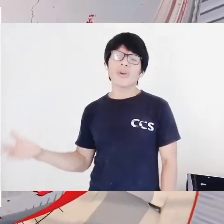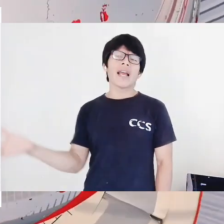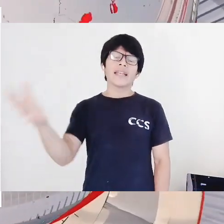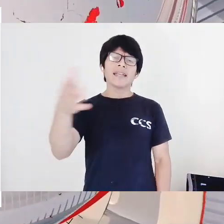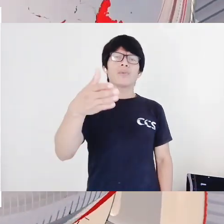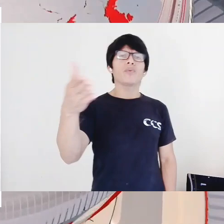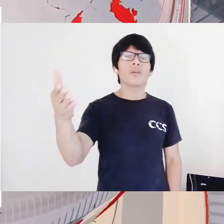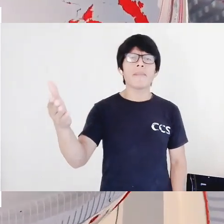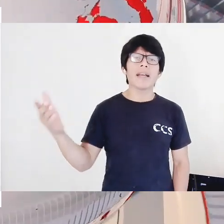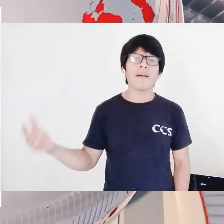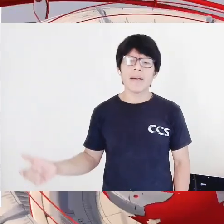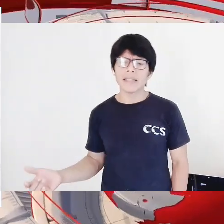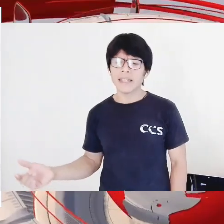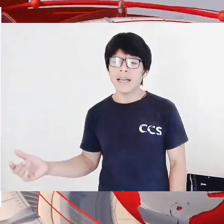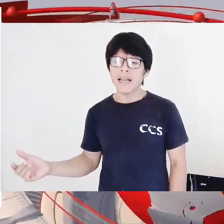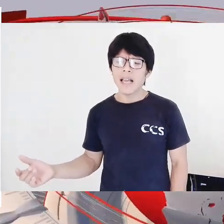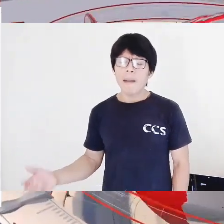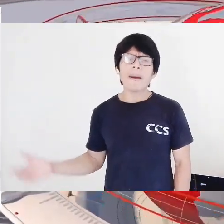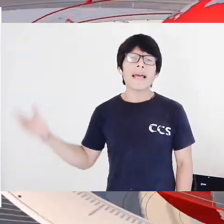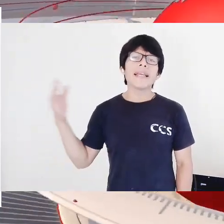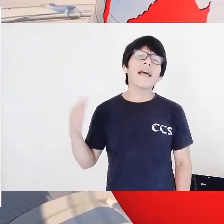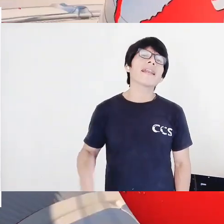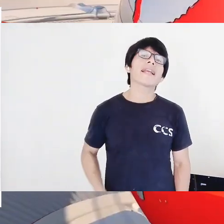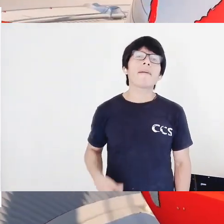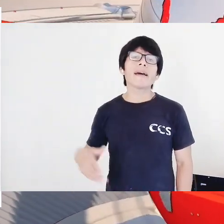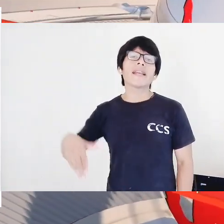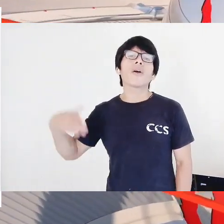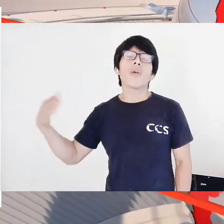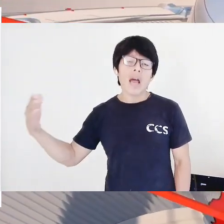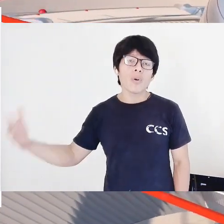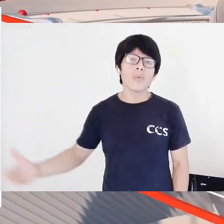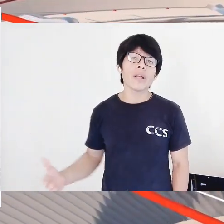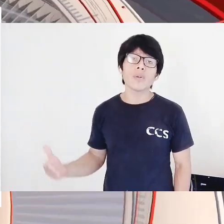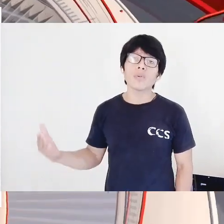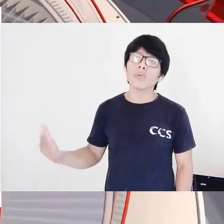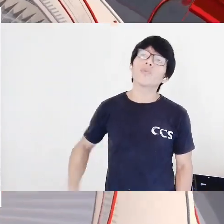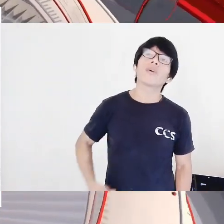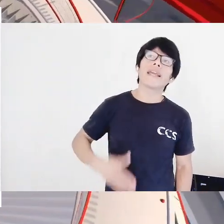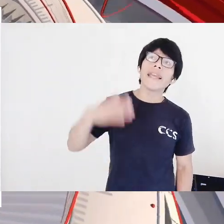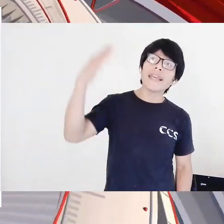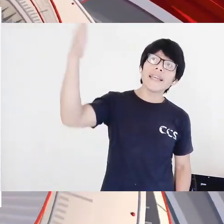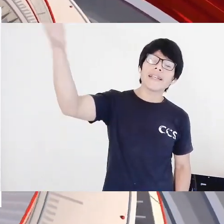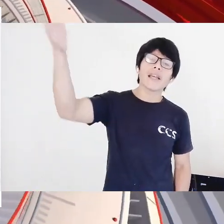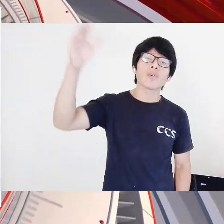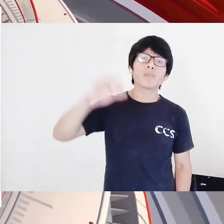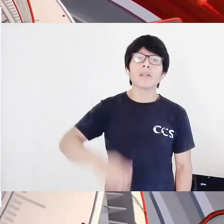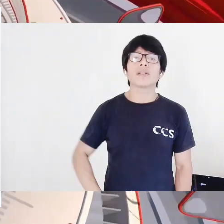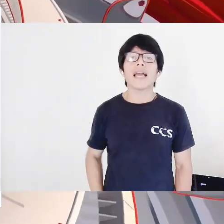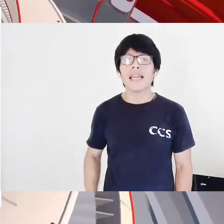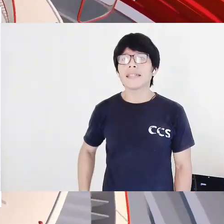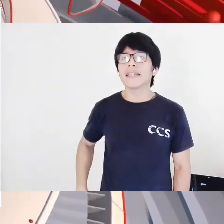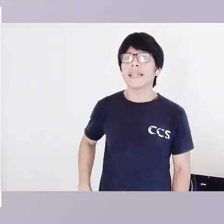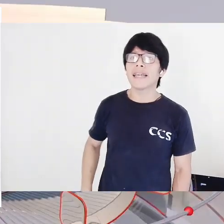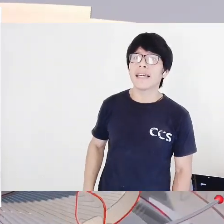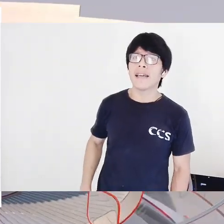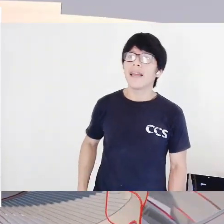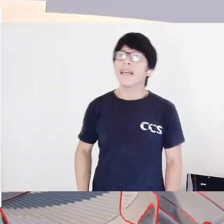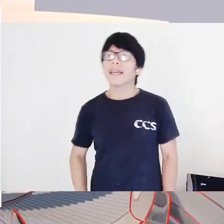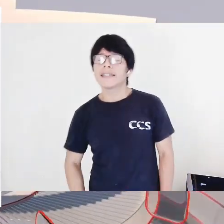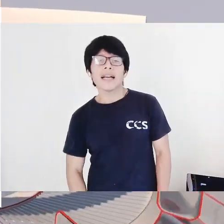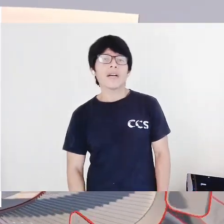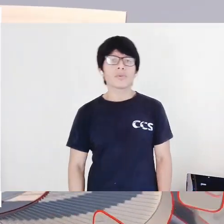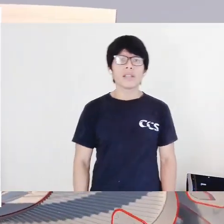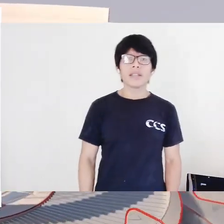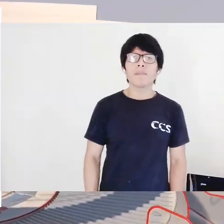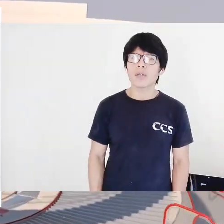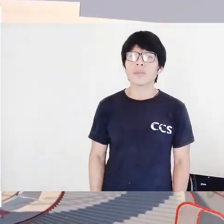a organizar una mega marcha para ir a reclamarle al gobierno en turno e ir hasta Los Pinos e decirle